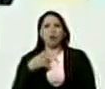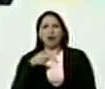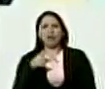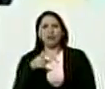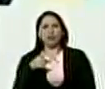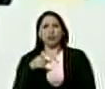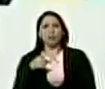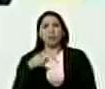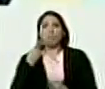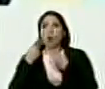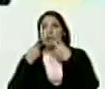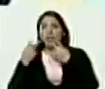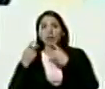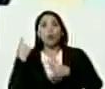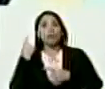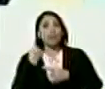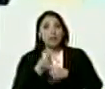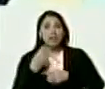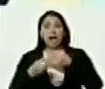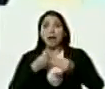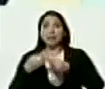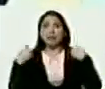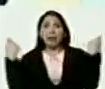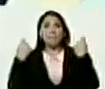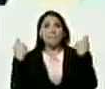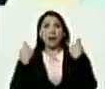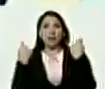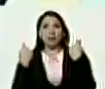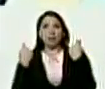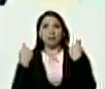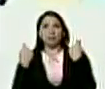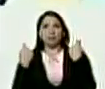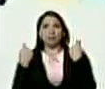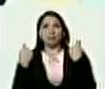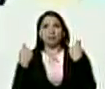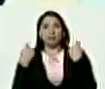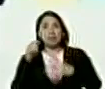deberían hacer una campaña profiláctica para